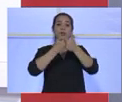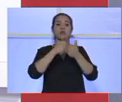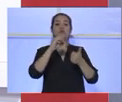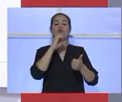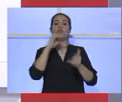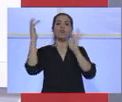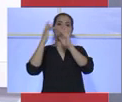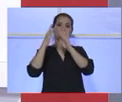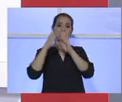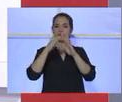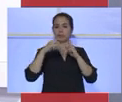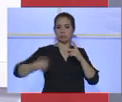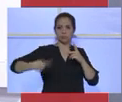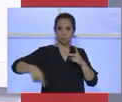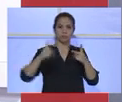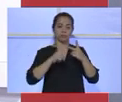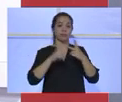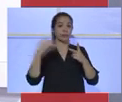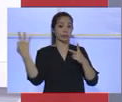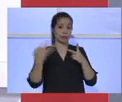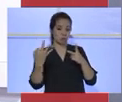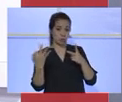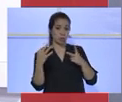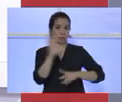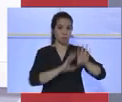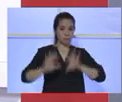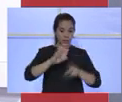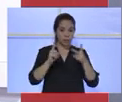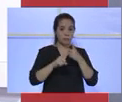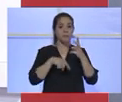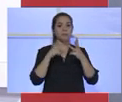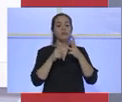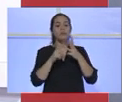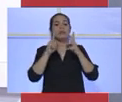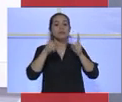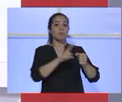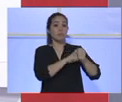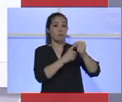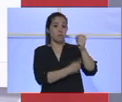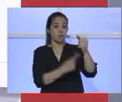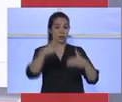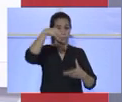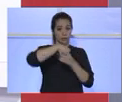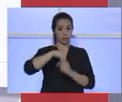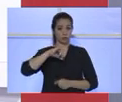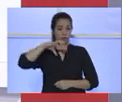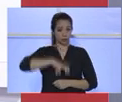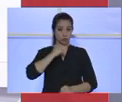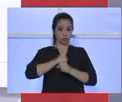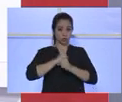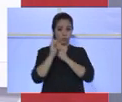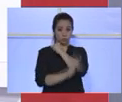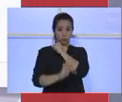forma permanente, dar mayor seguridad operacional, el fortalecimiento institucional de la autoridad aeronáutica y